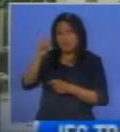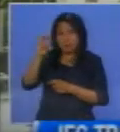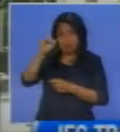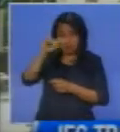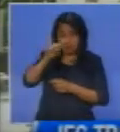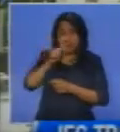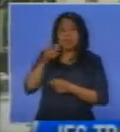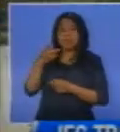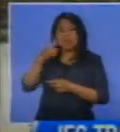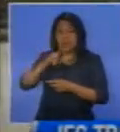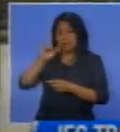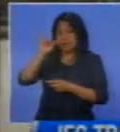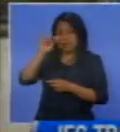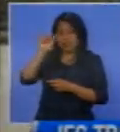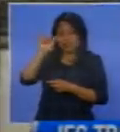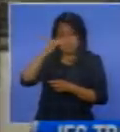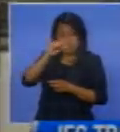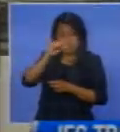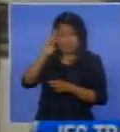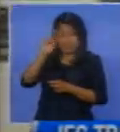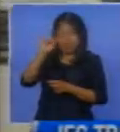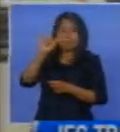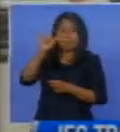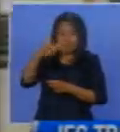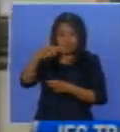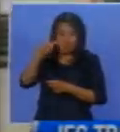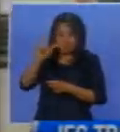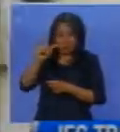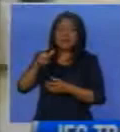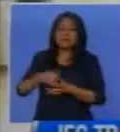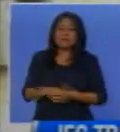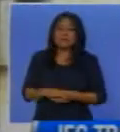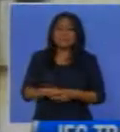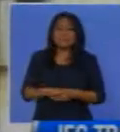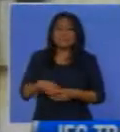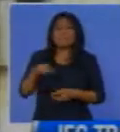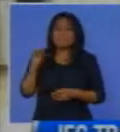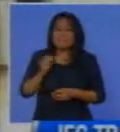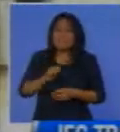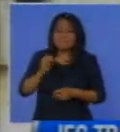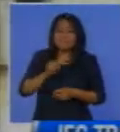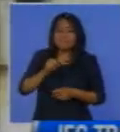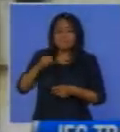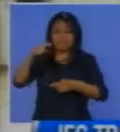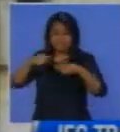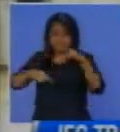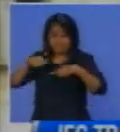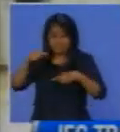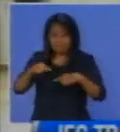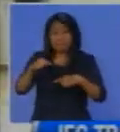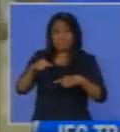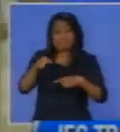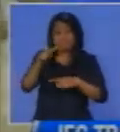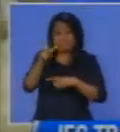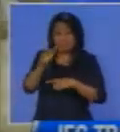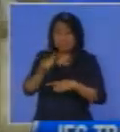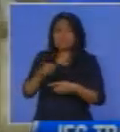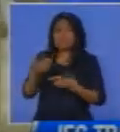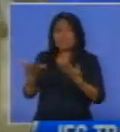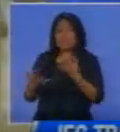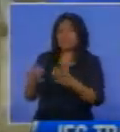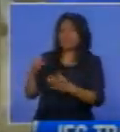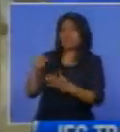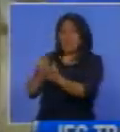A la medianoche de este martes concluyó el plazo en todas las delegaciones electorales del Ecuador para que sujetos y organizaciones políticas presenten sus